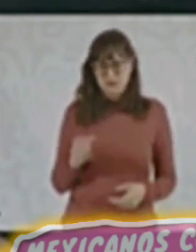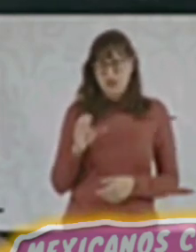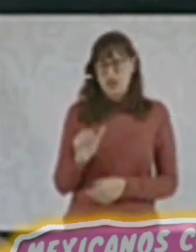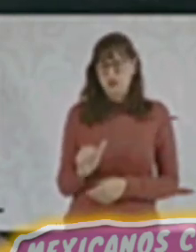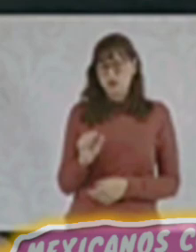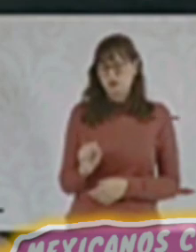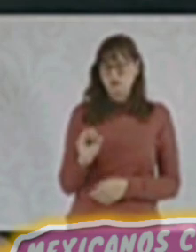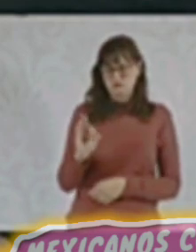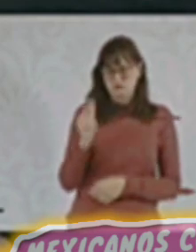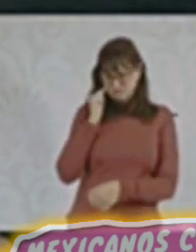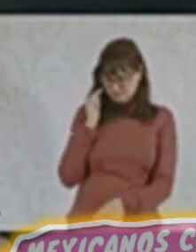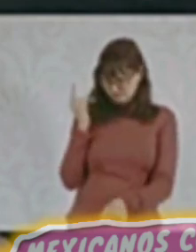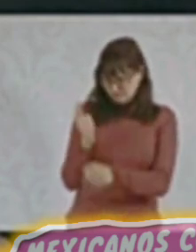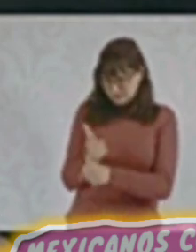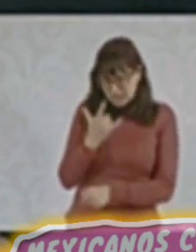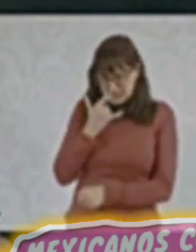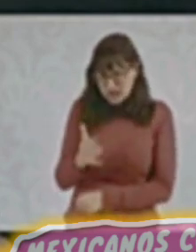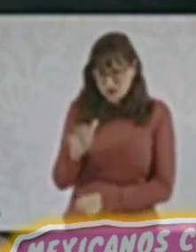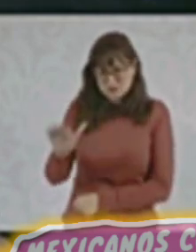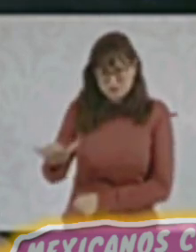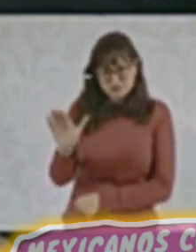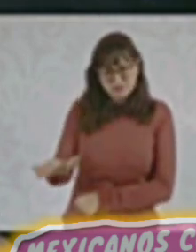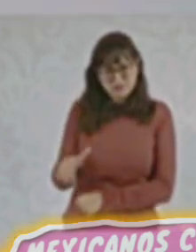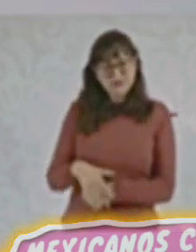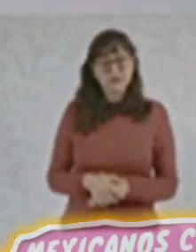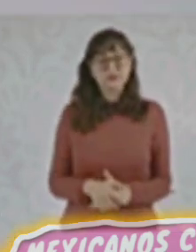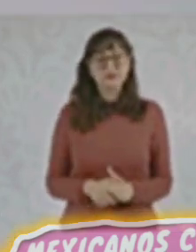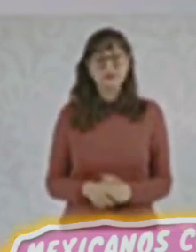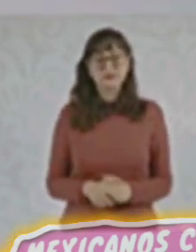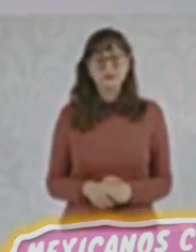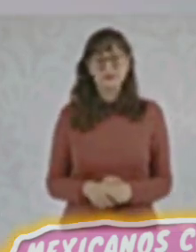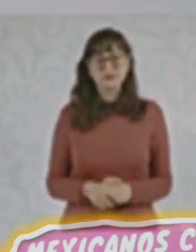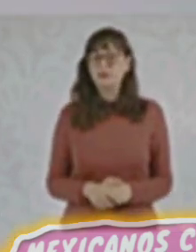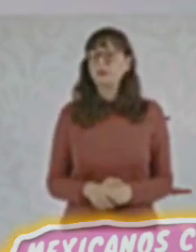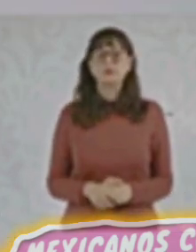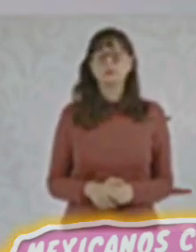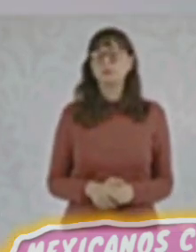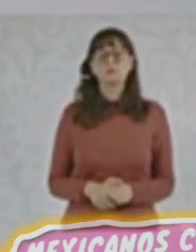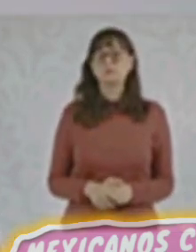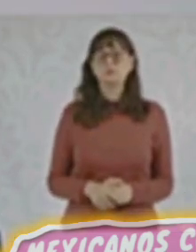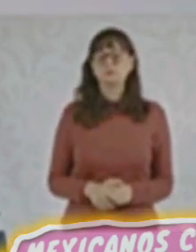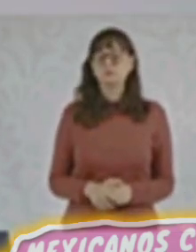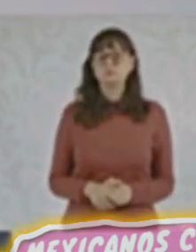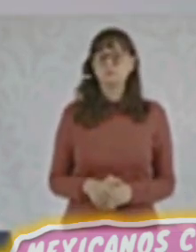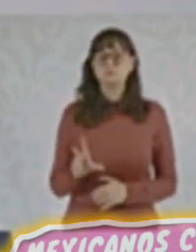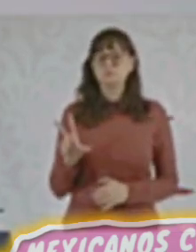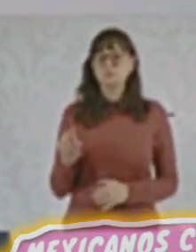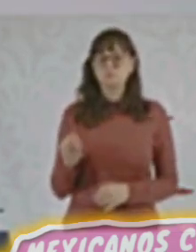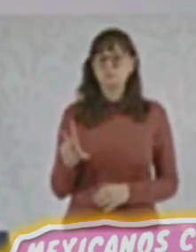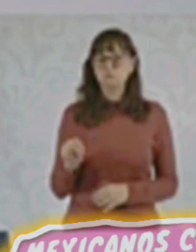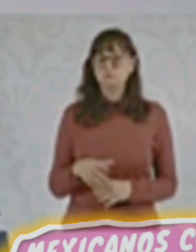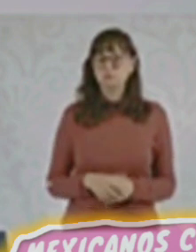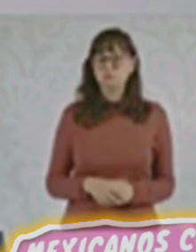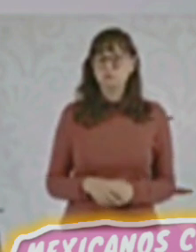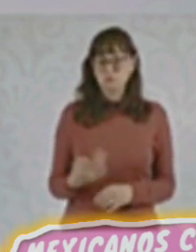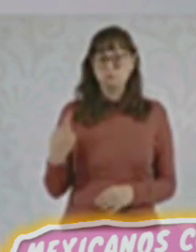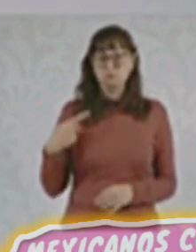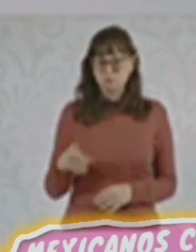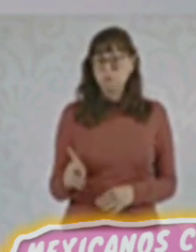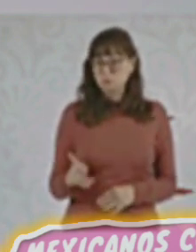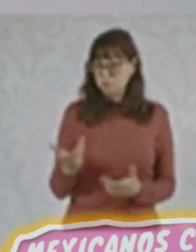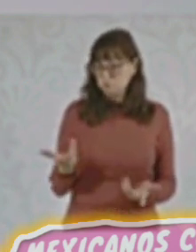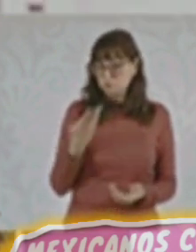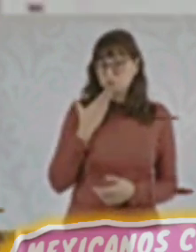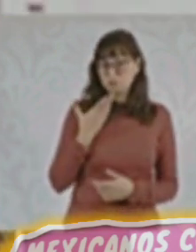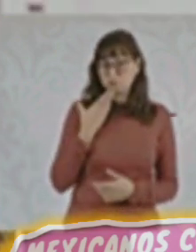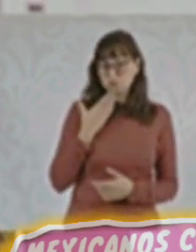de la auditoría en contra de del gobierno de Chiapas? Sí, no hemos tocado el tema, pero es importante saber que hay